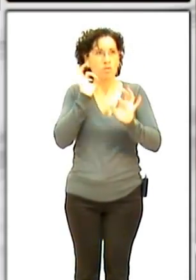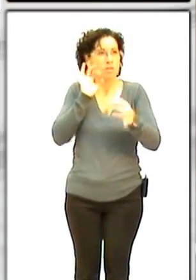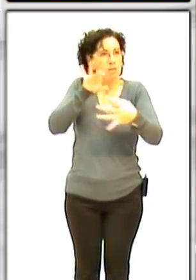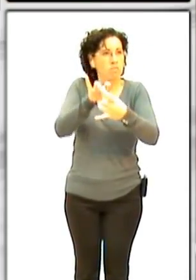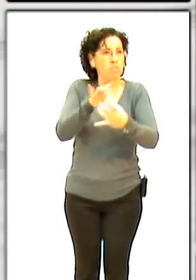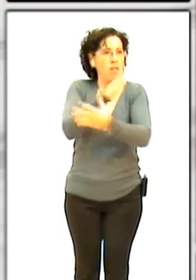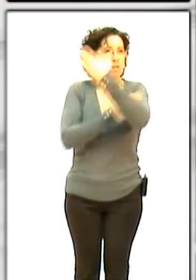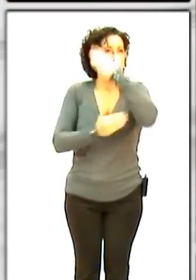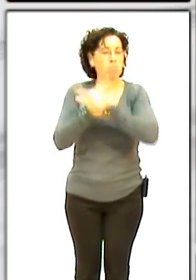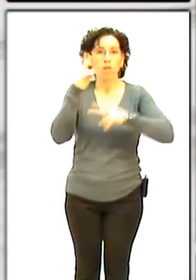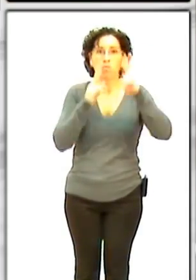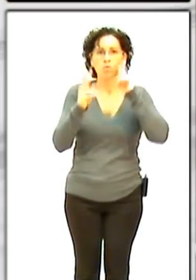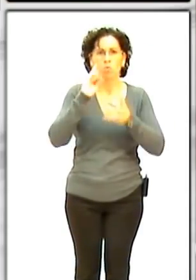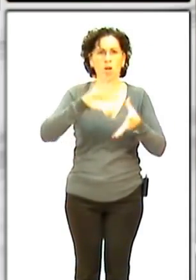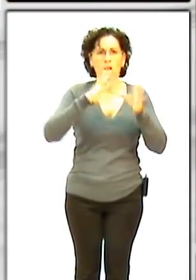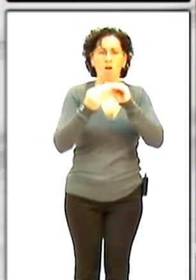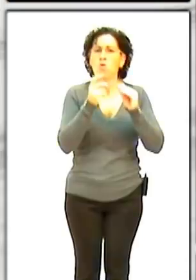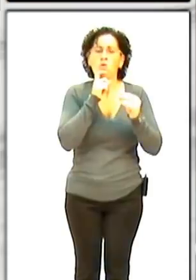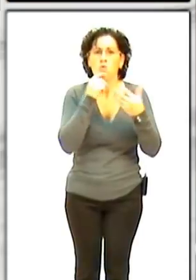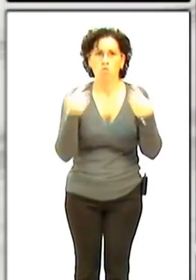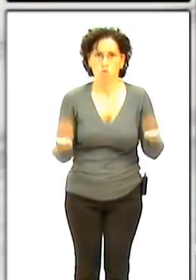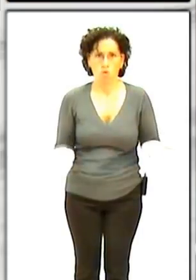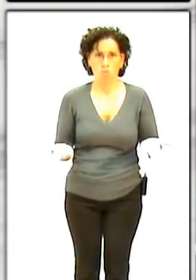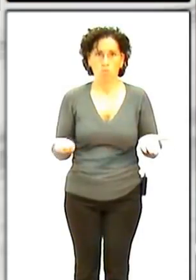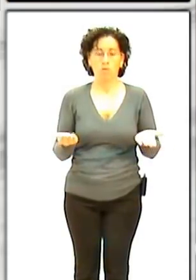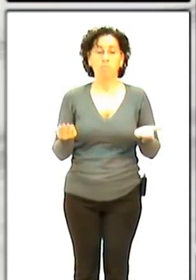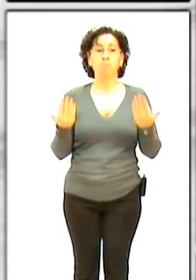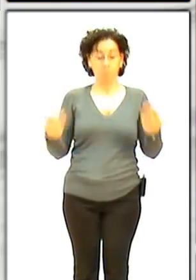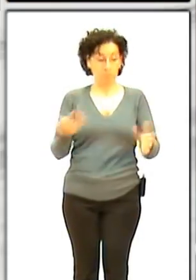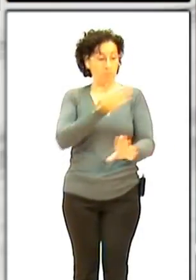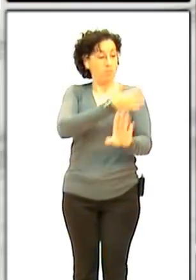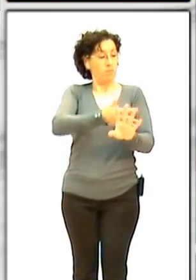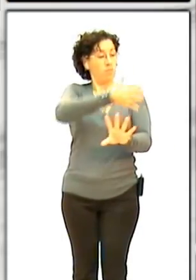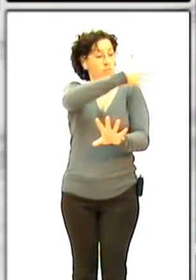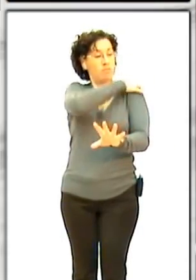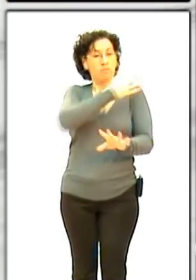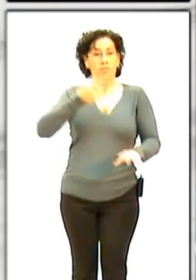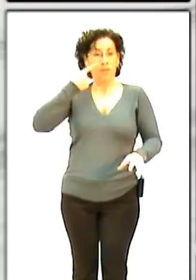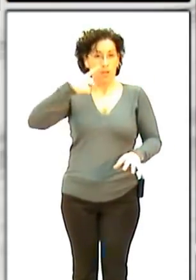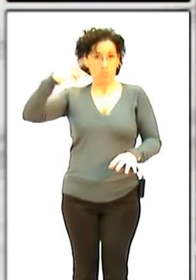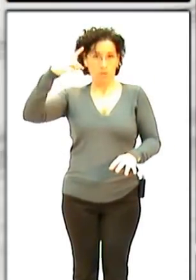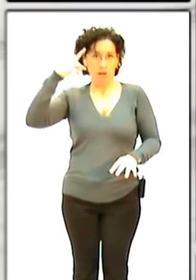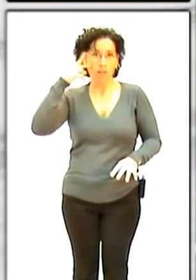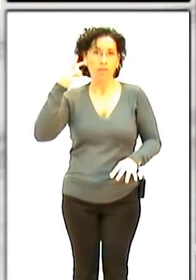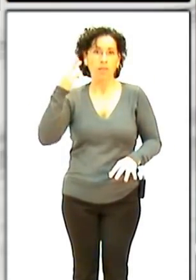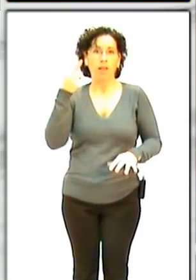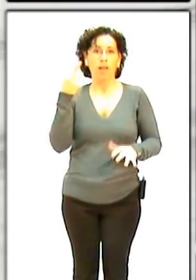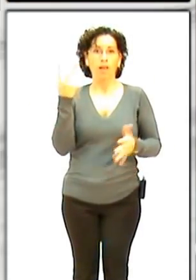discapacidad visual. Bueno, pues a lo largo de la experiencia y de